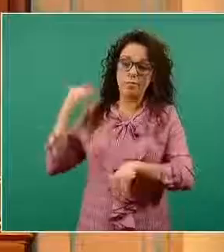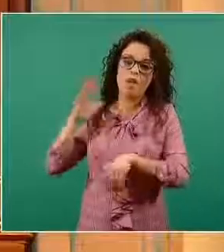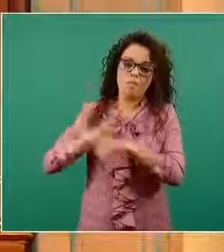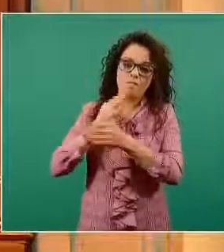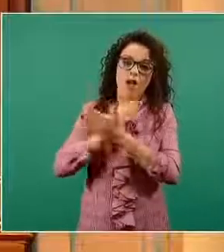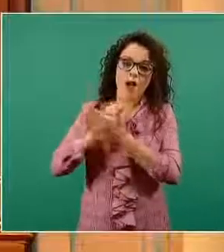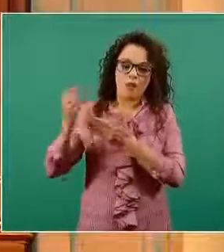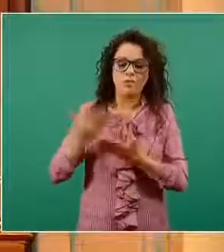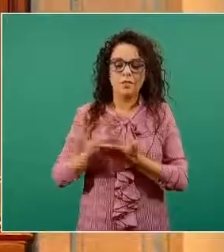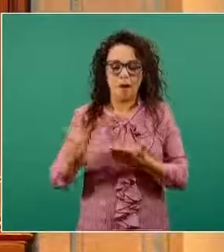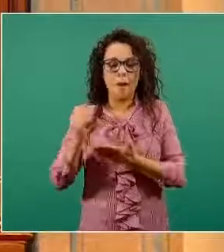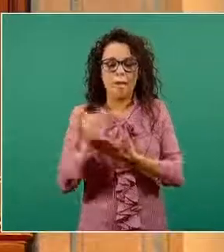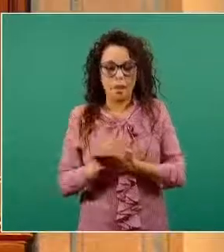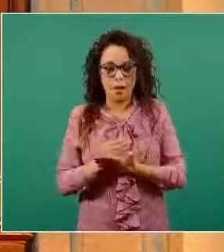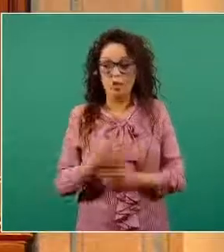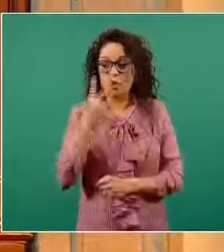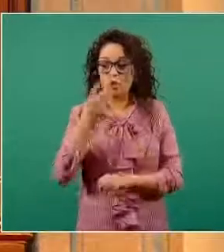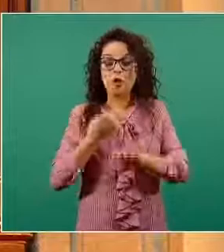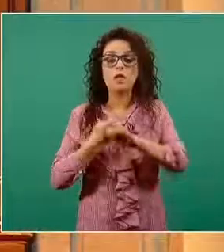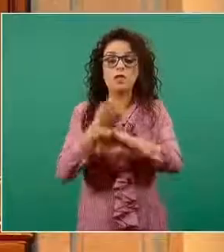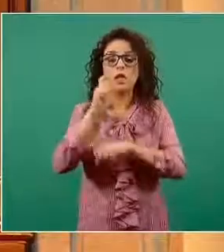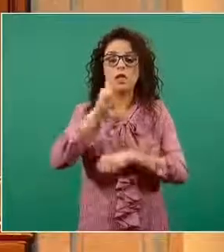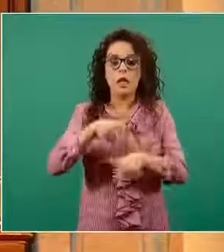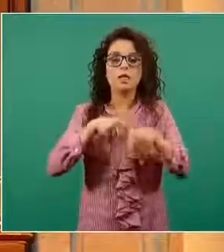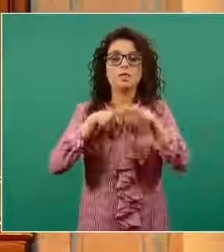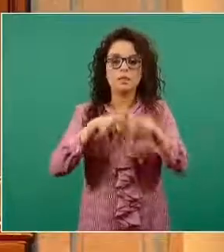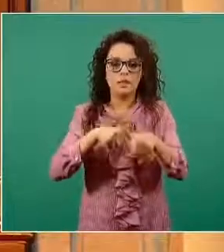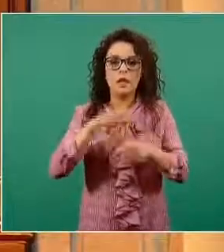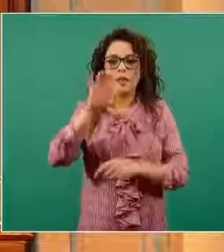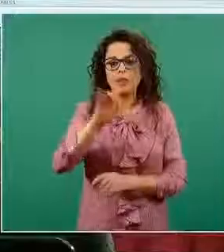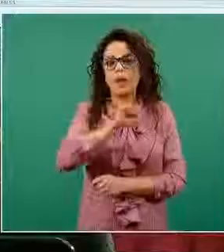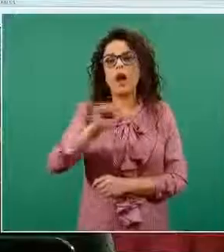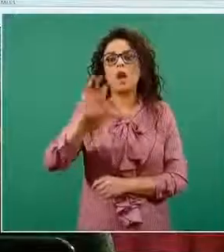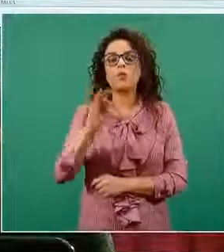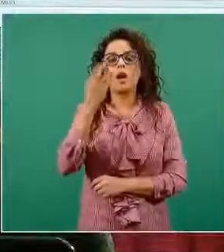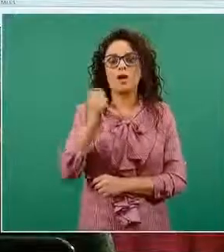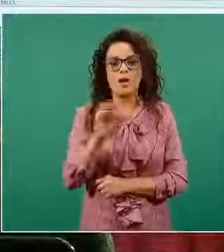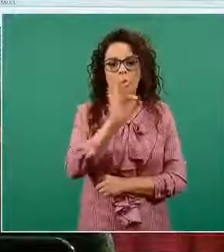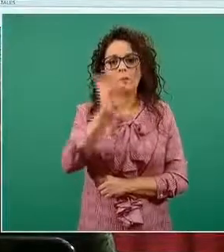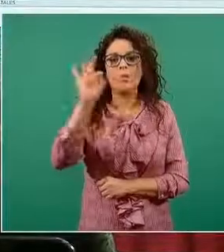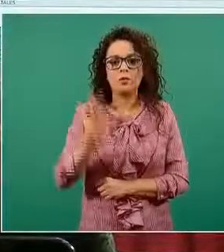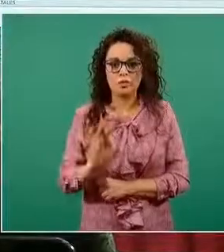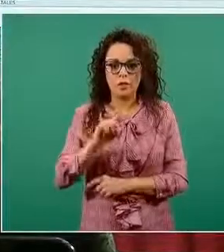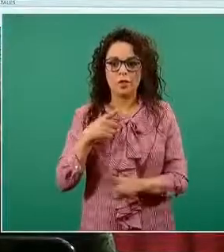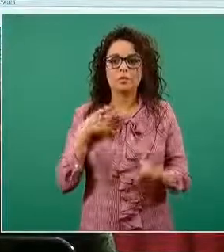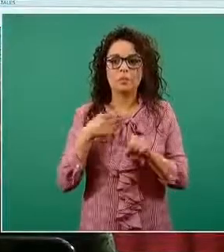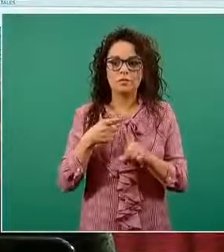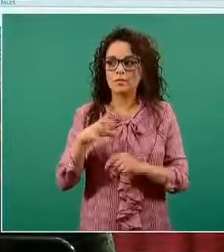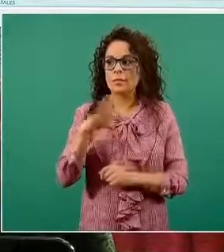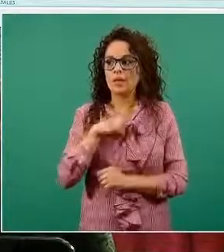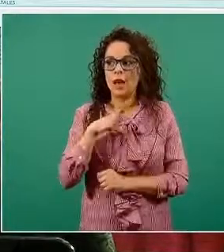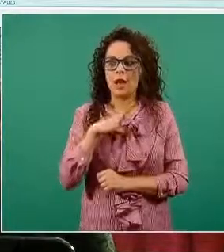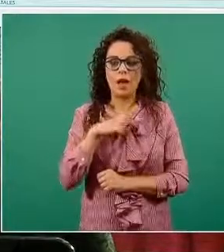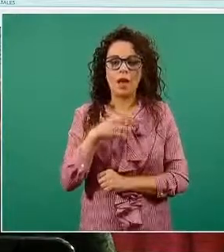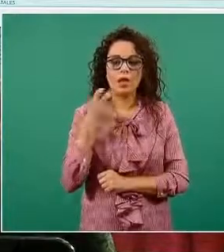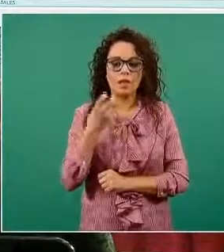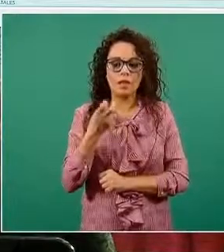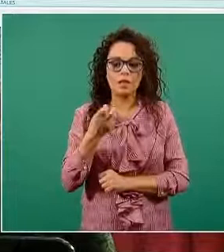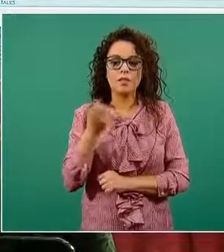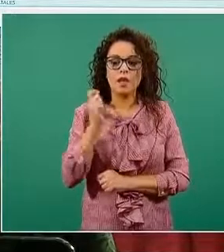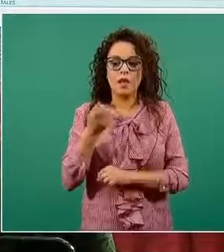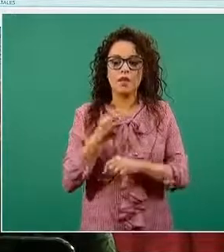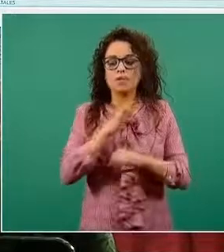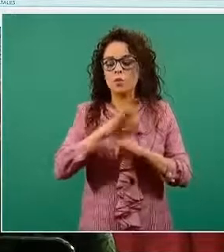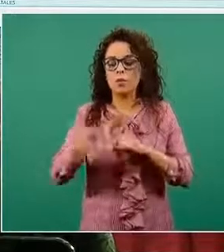2 entidades continúan estando en este rango de 30 a 49%, que son las que han estado presentando esta condición en últimas semanas.